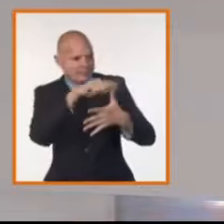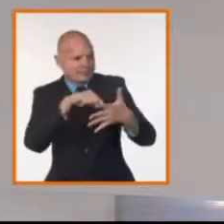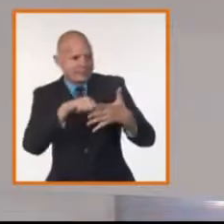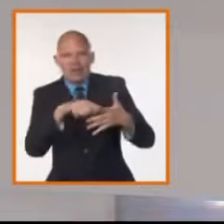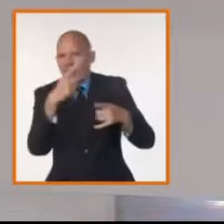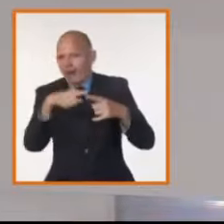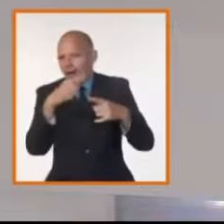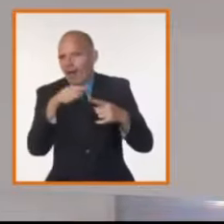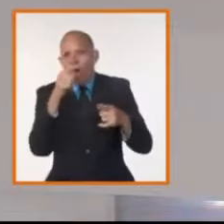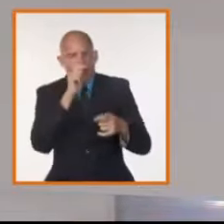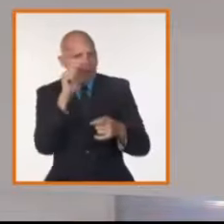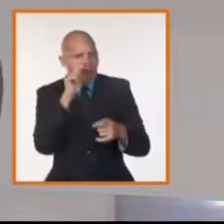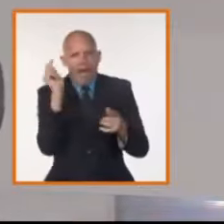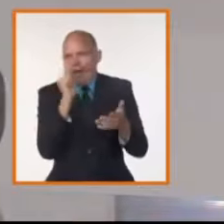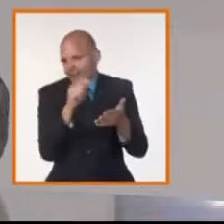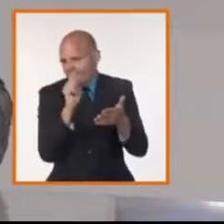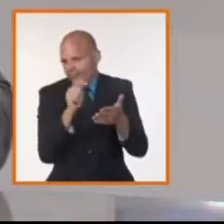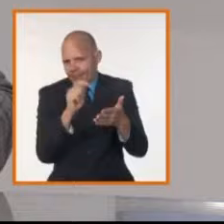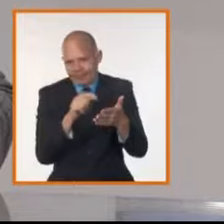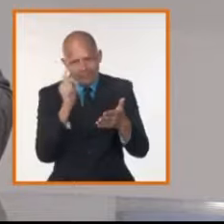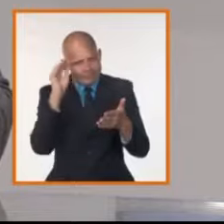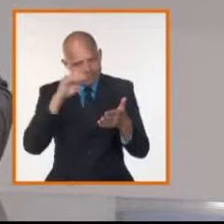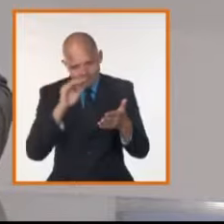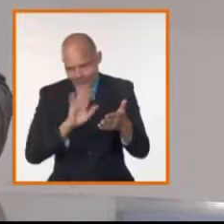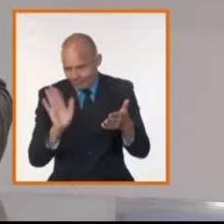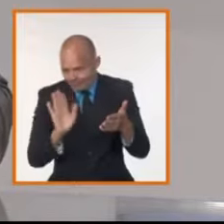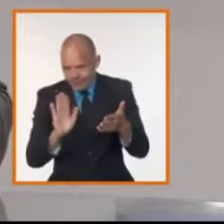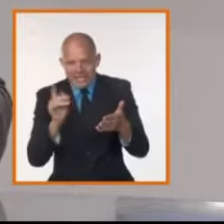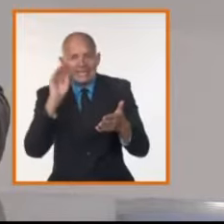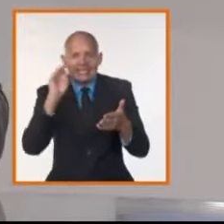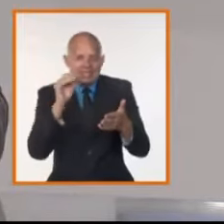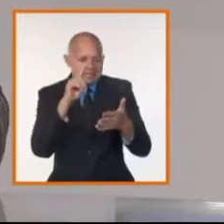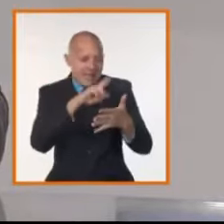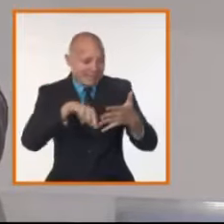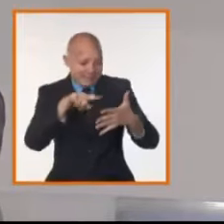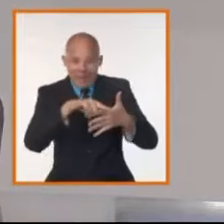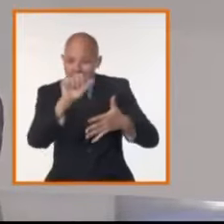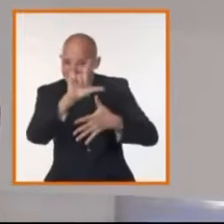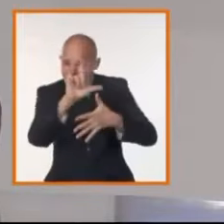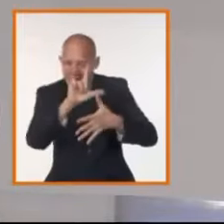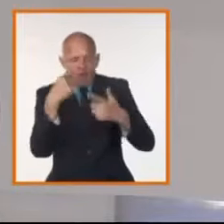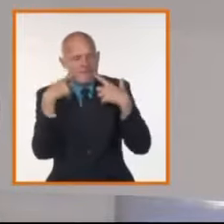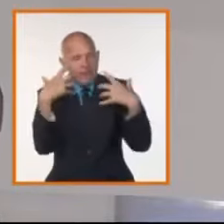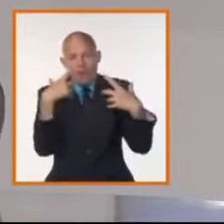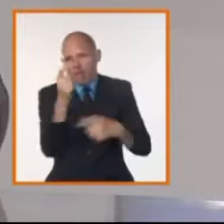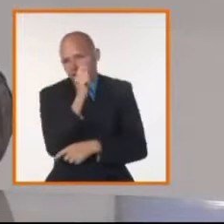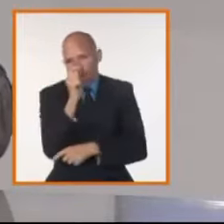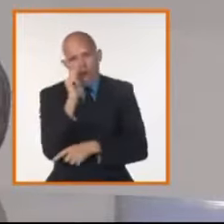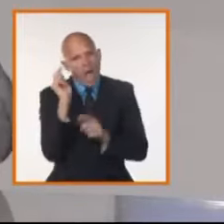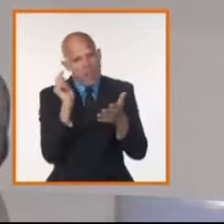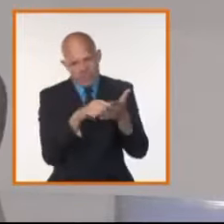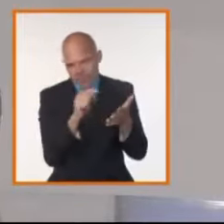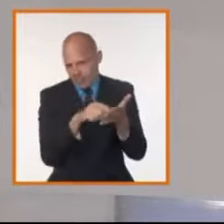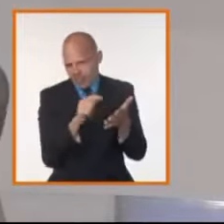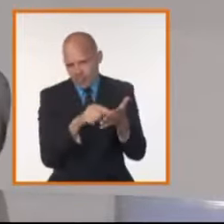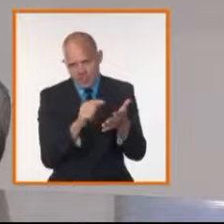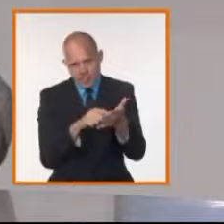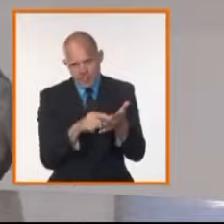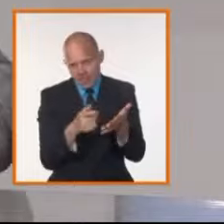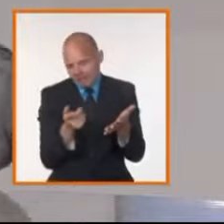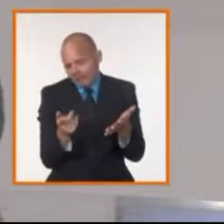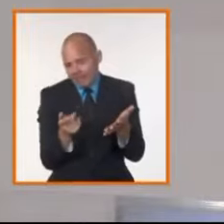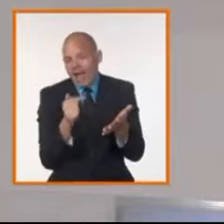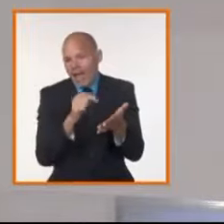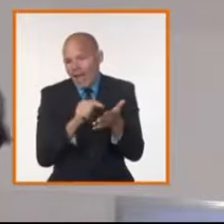llevado de que la política es un ejercicio violento en muchos países latinoamericanos obviamente y ese narcotráfico